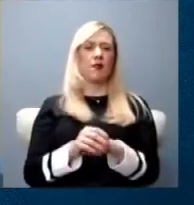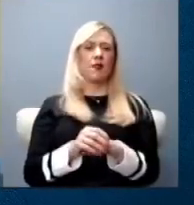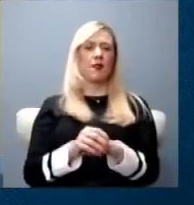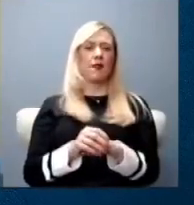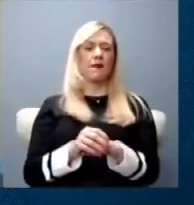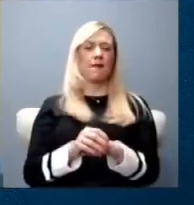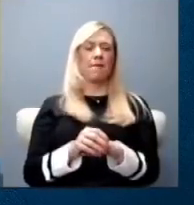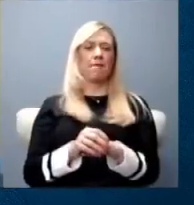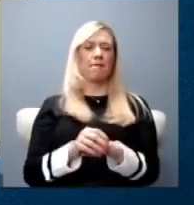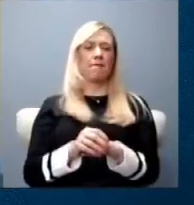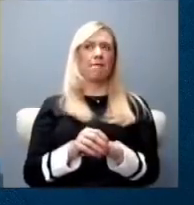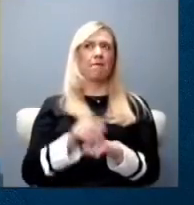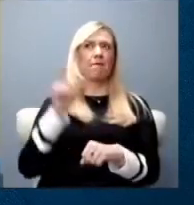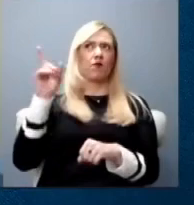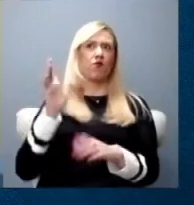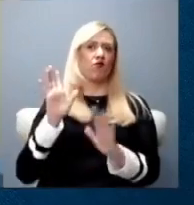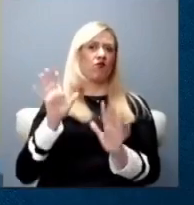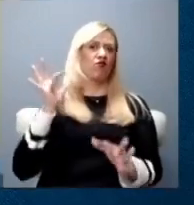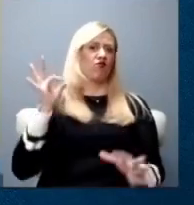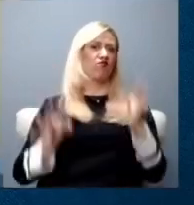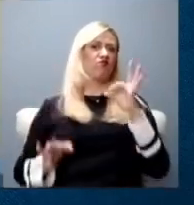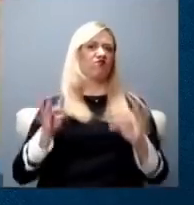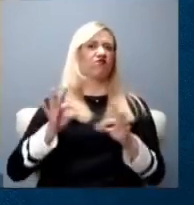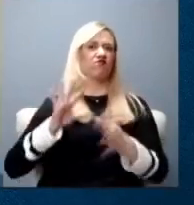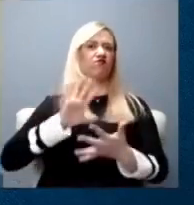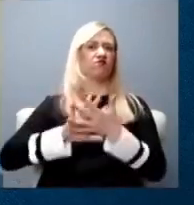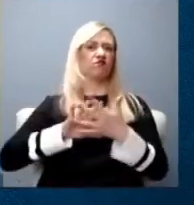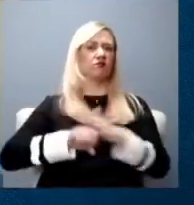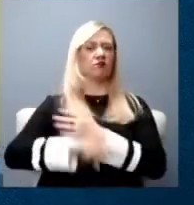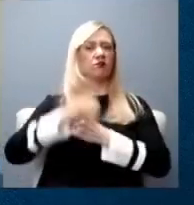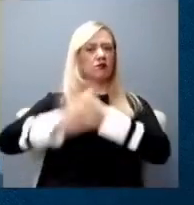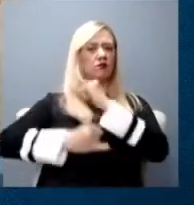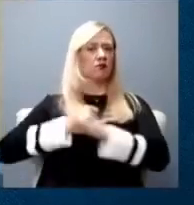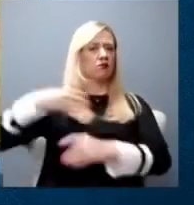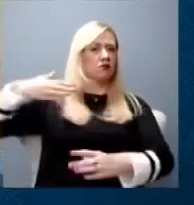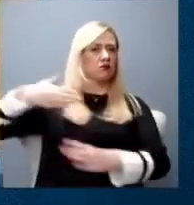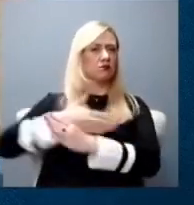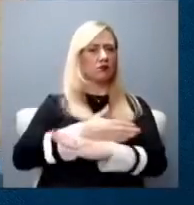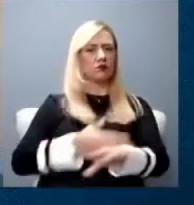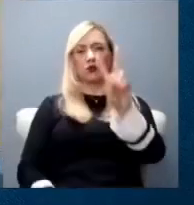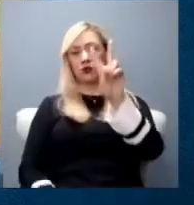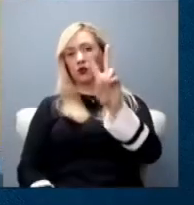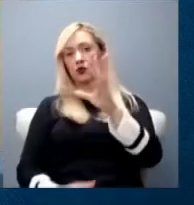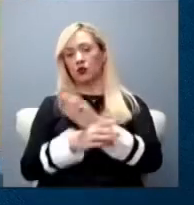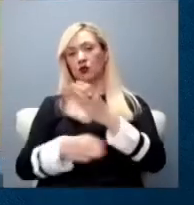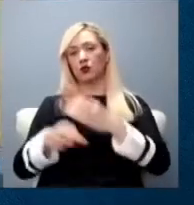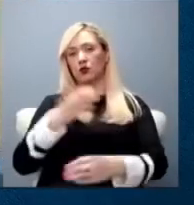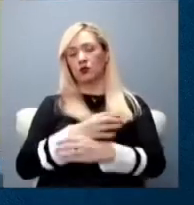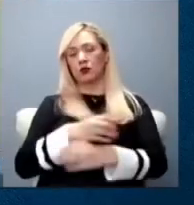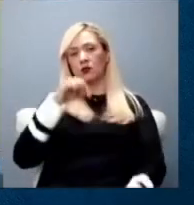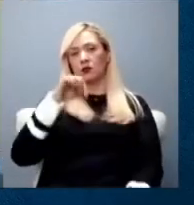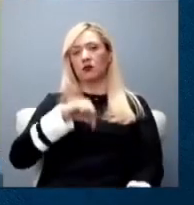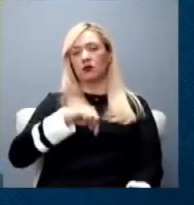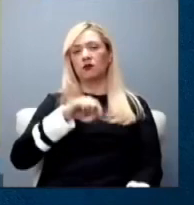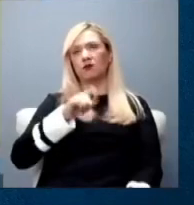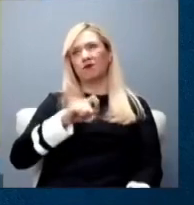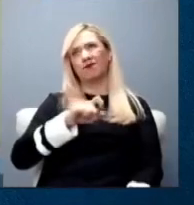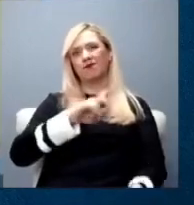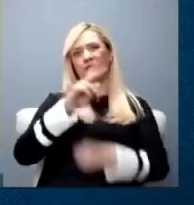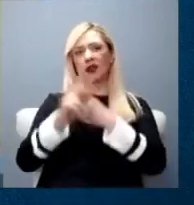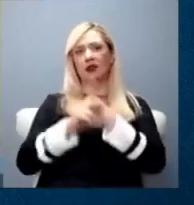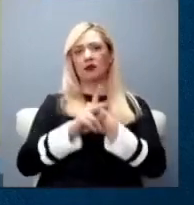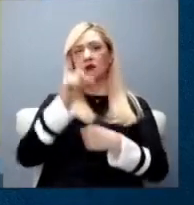se va a activar, digamos, la jurisdicción de la Corte Penal Internacional. Y aquí se ven dos cosas por parte de las autoridades nacionales. Primero, si